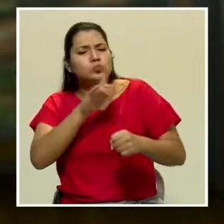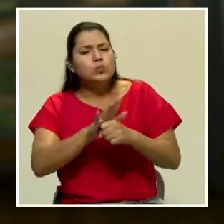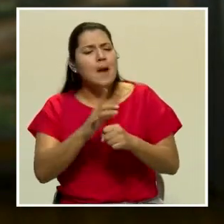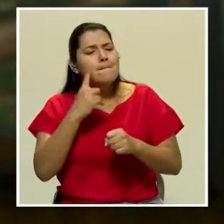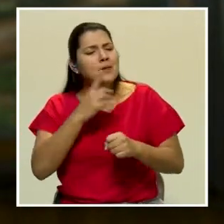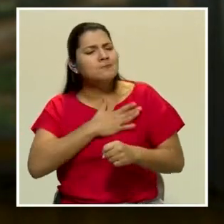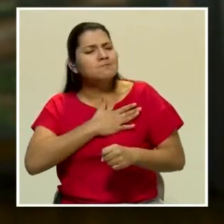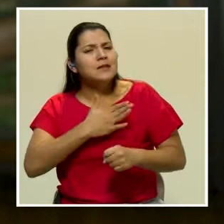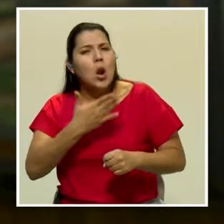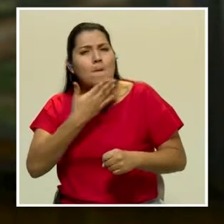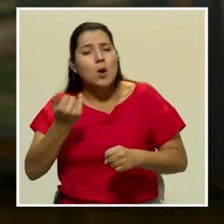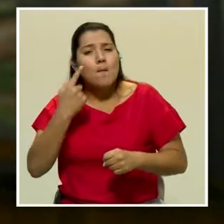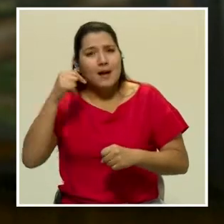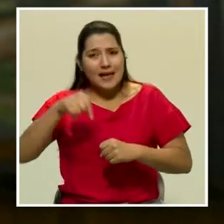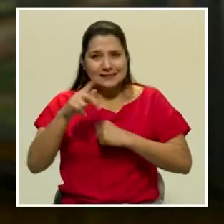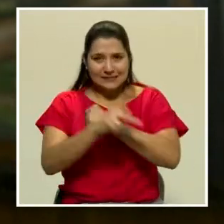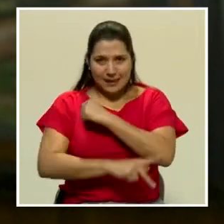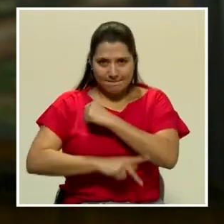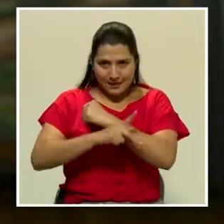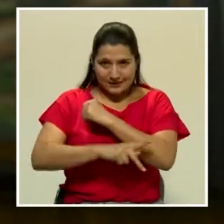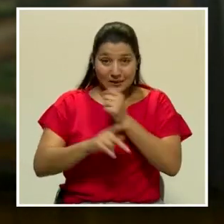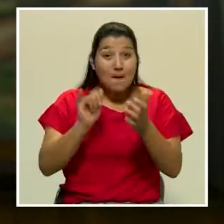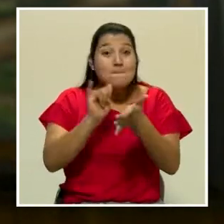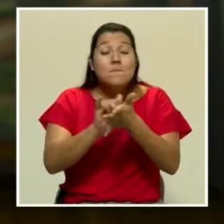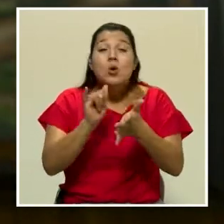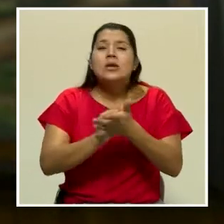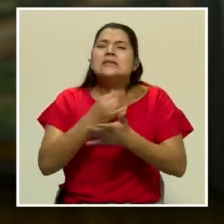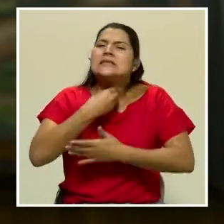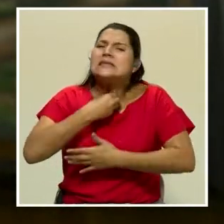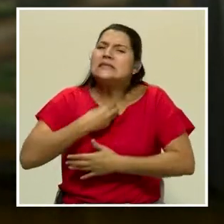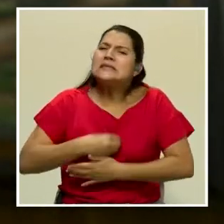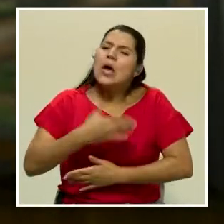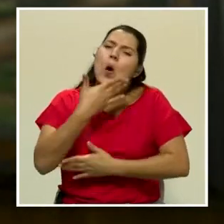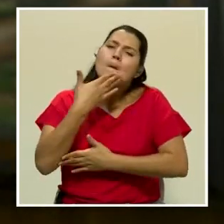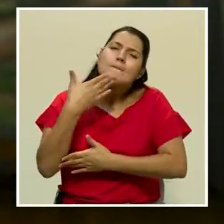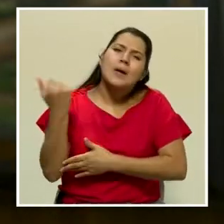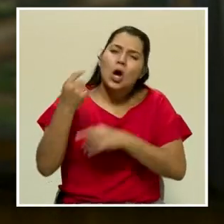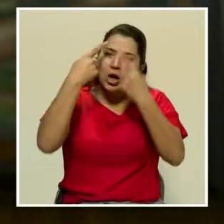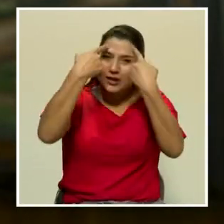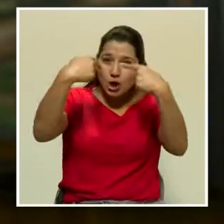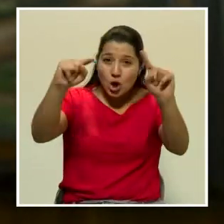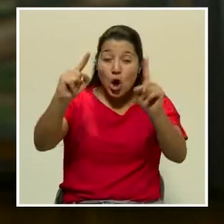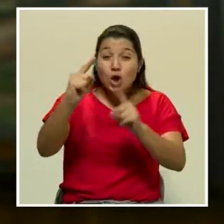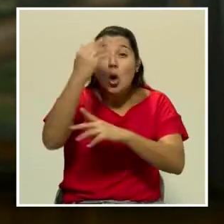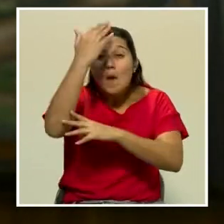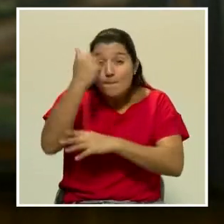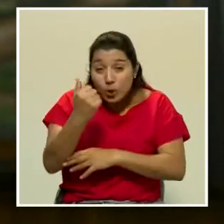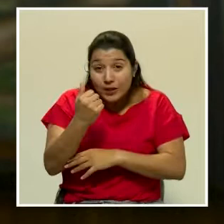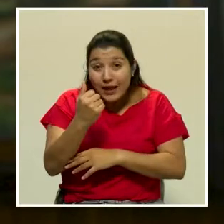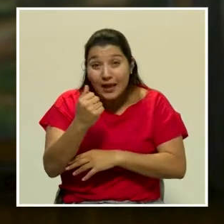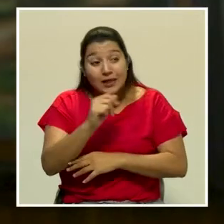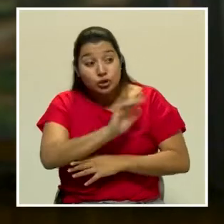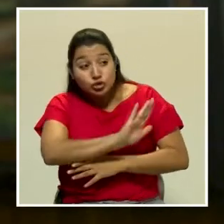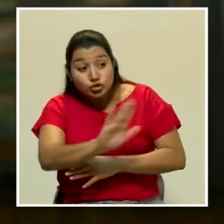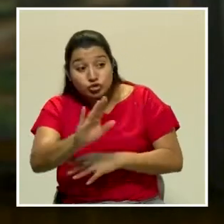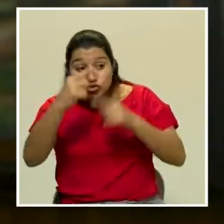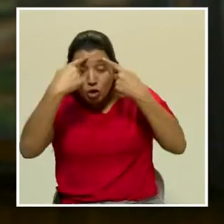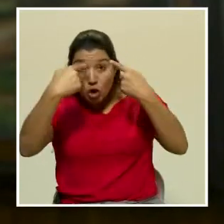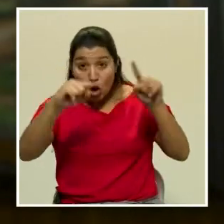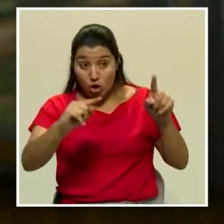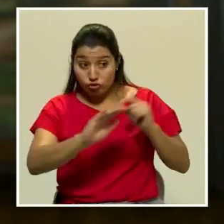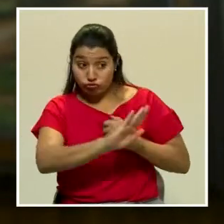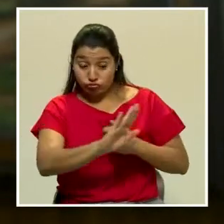país, y por eso les deseo los mejores éxitos, porque los éxitos de esas personas, hombres y